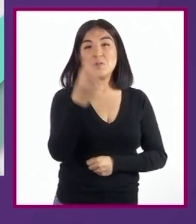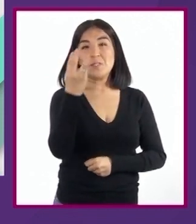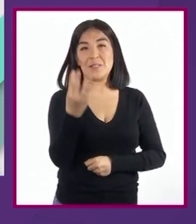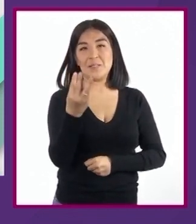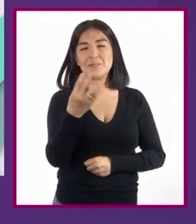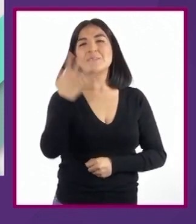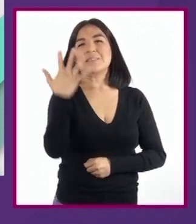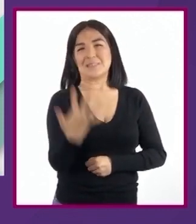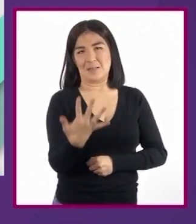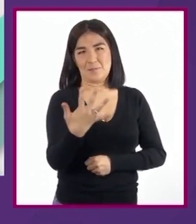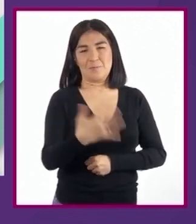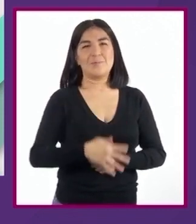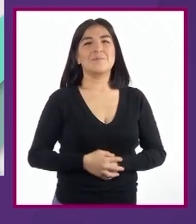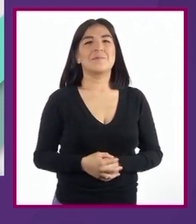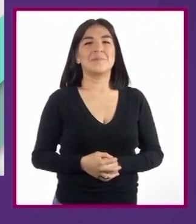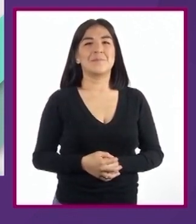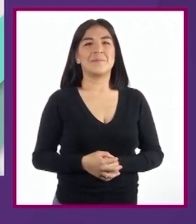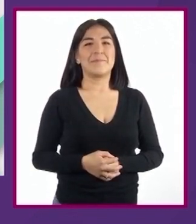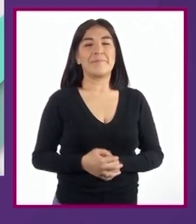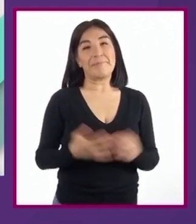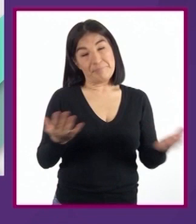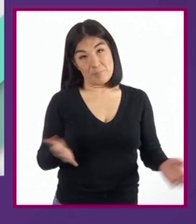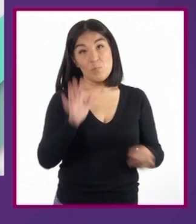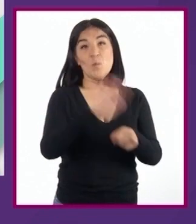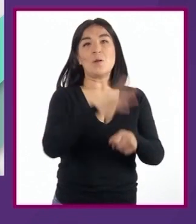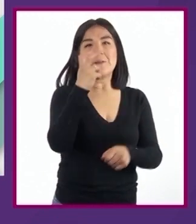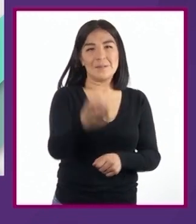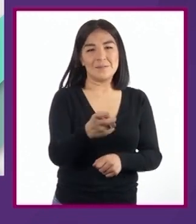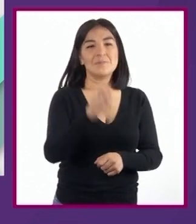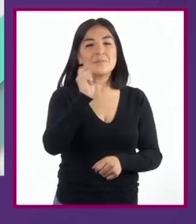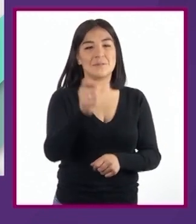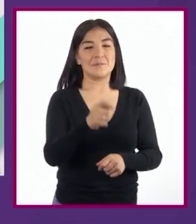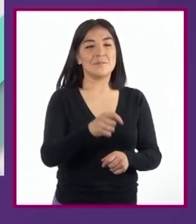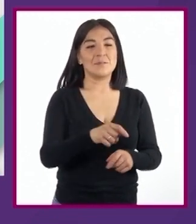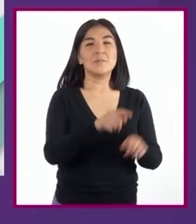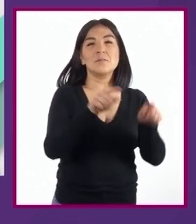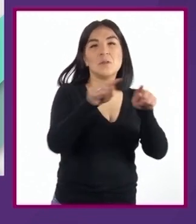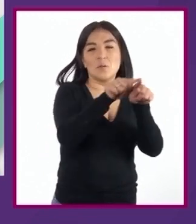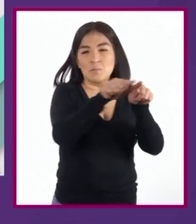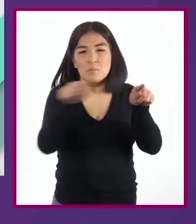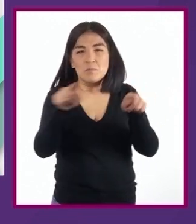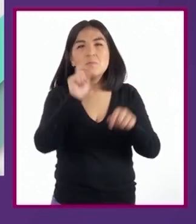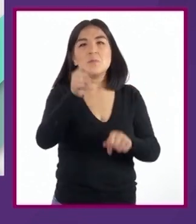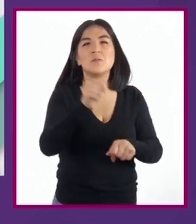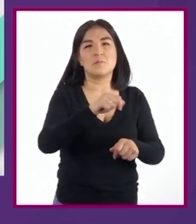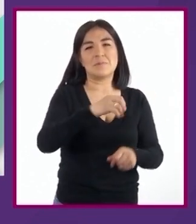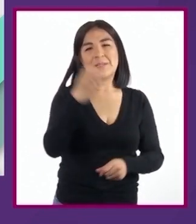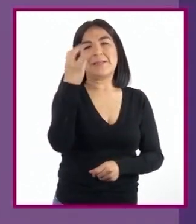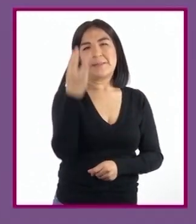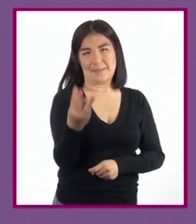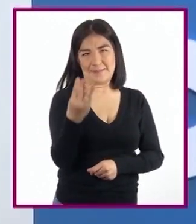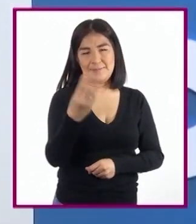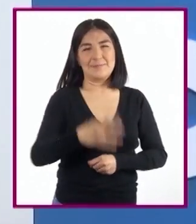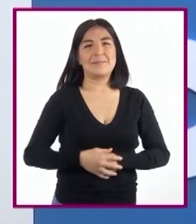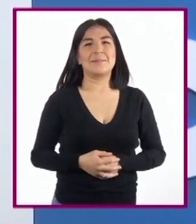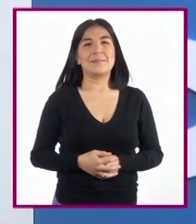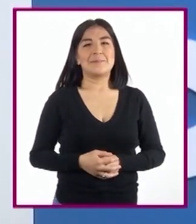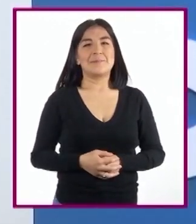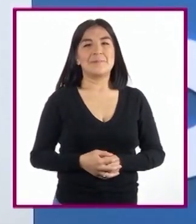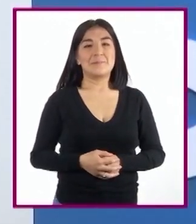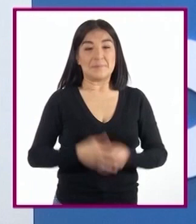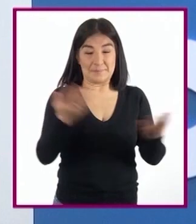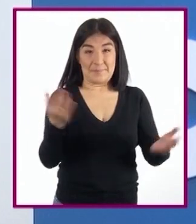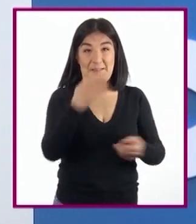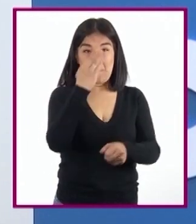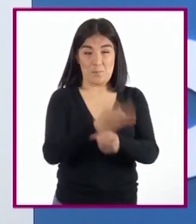3 y 5. Por lo tanto, la cardinalidad de nuestro espacio muestral es 3.